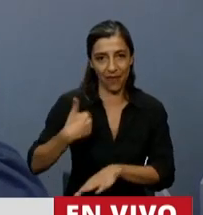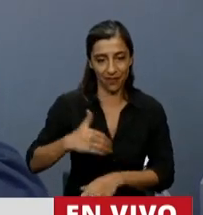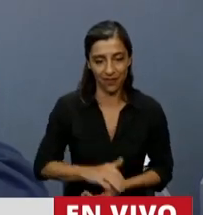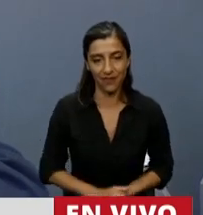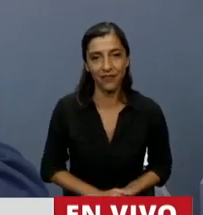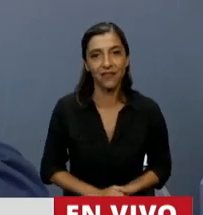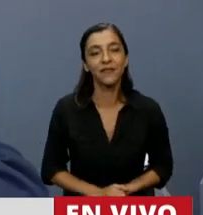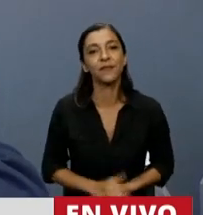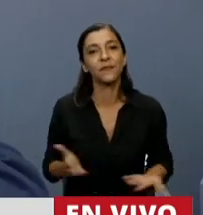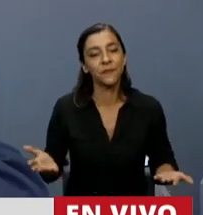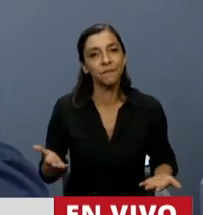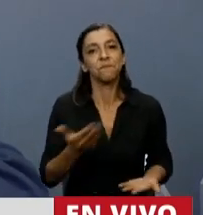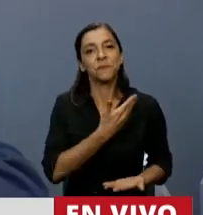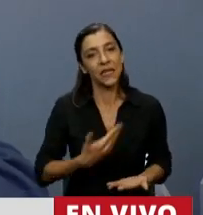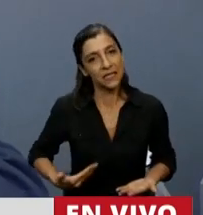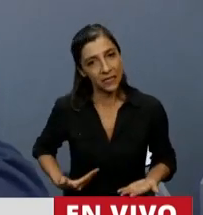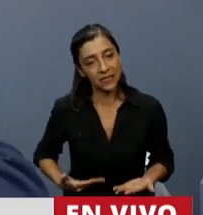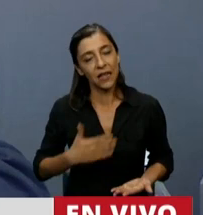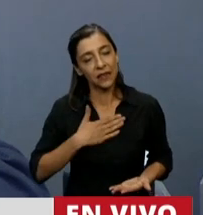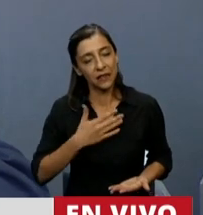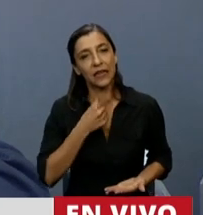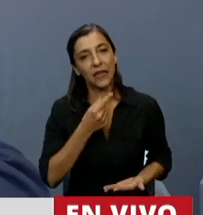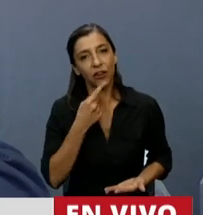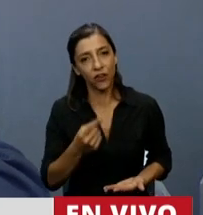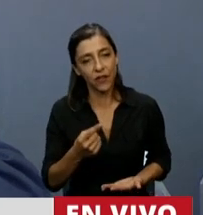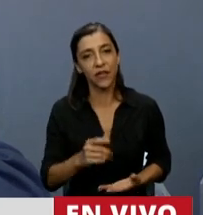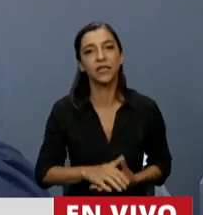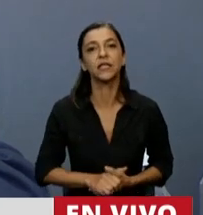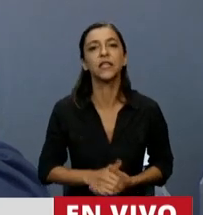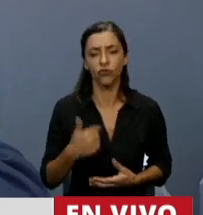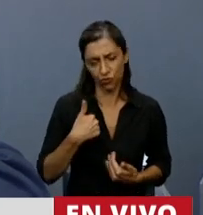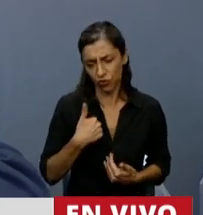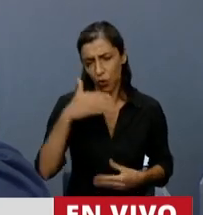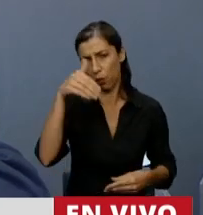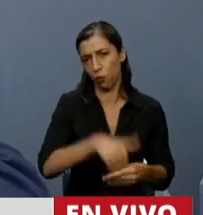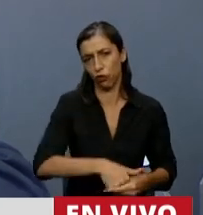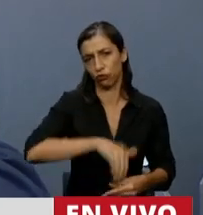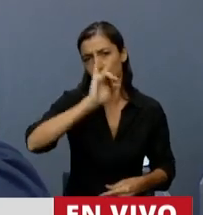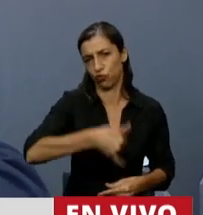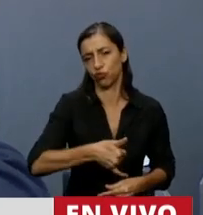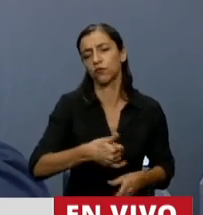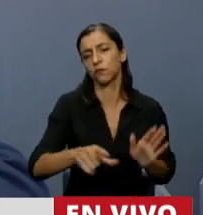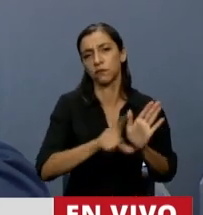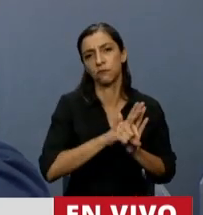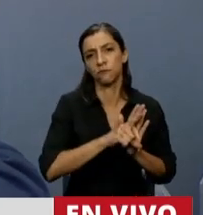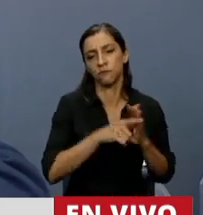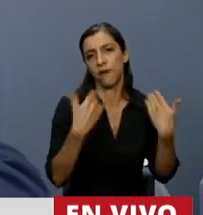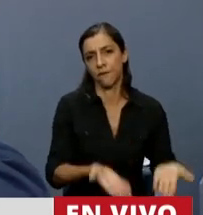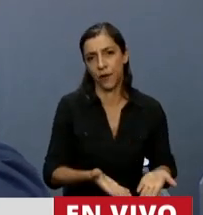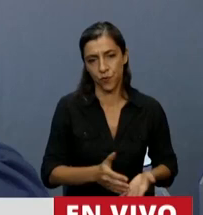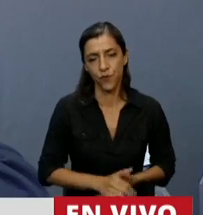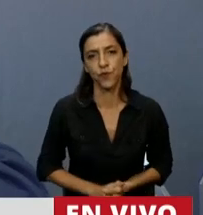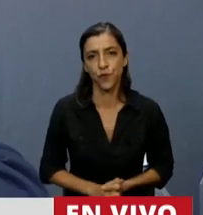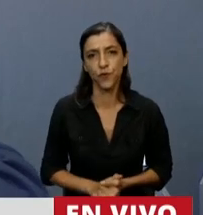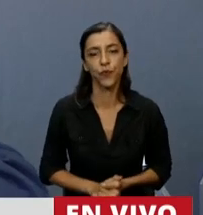Señor presidente, primero expresar de que voy a votar a favor de esta ley.